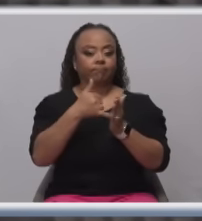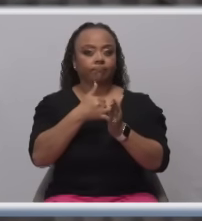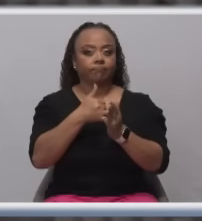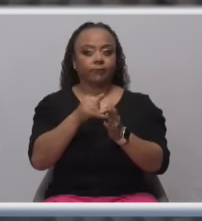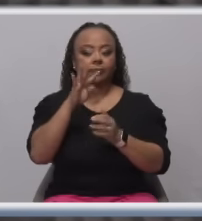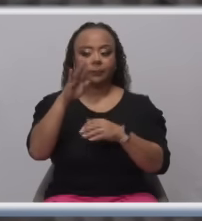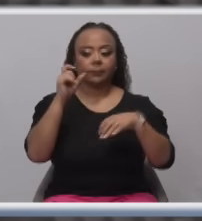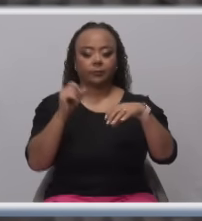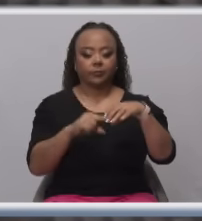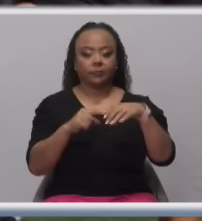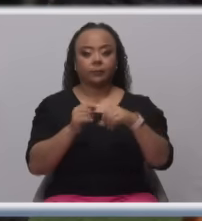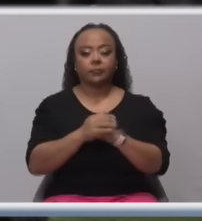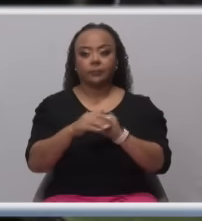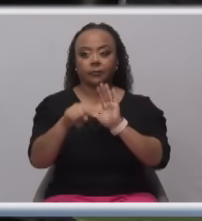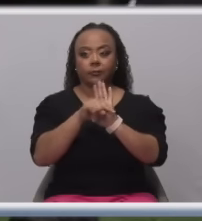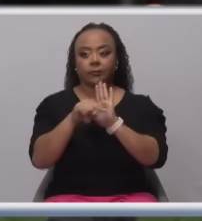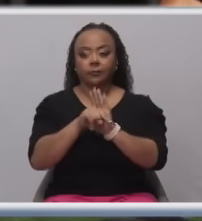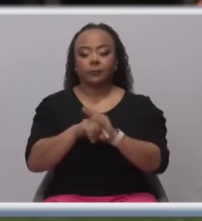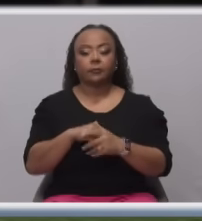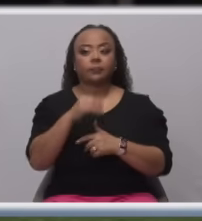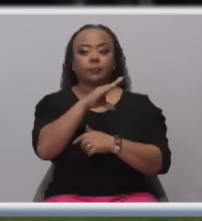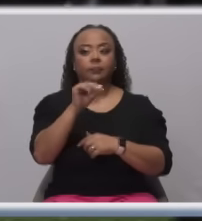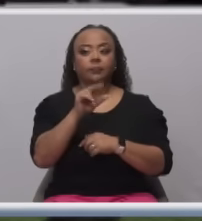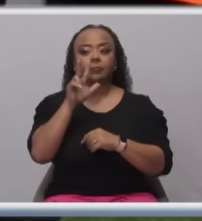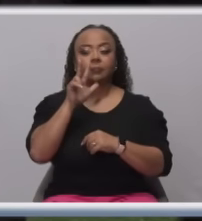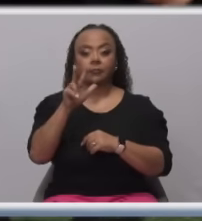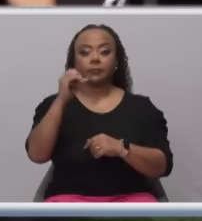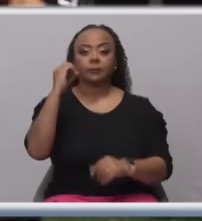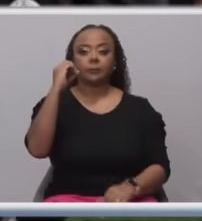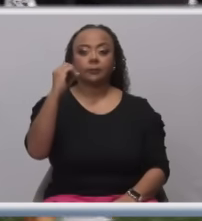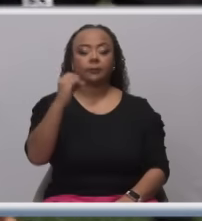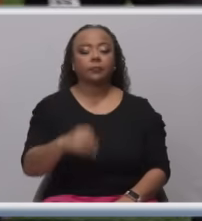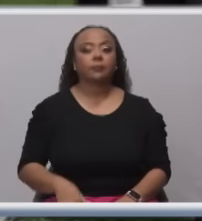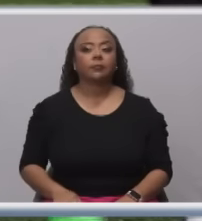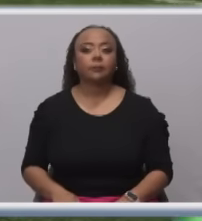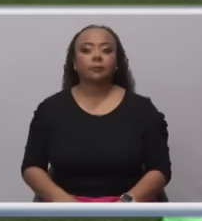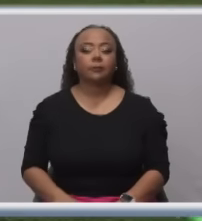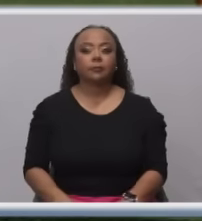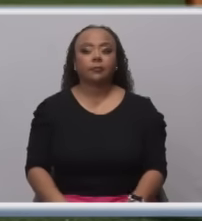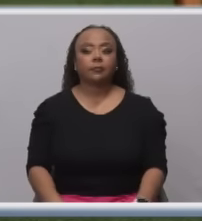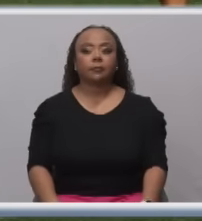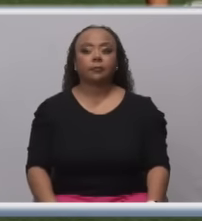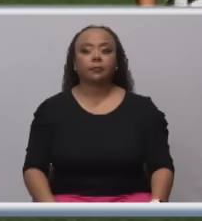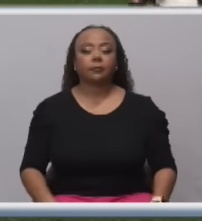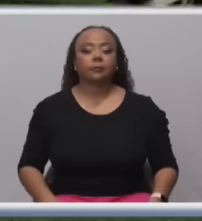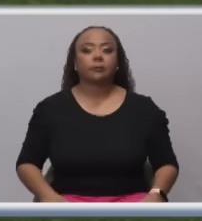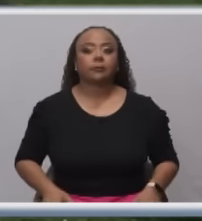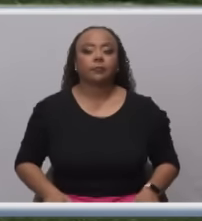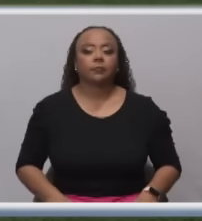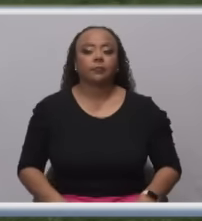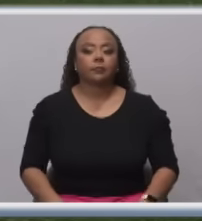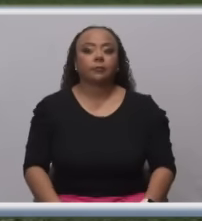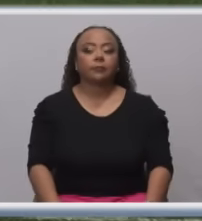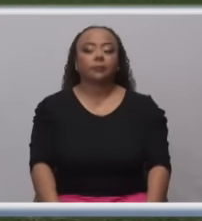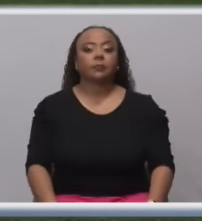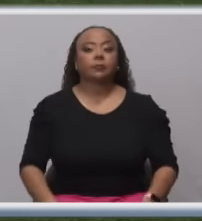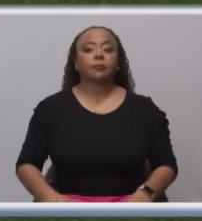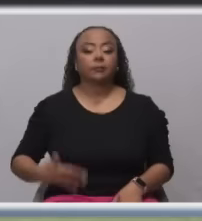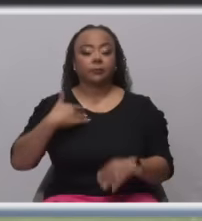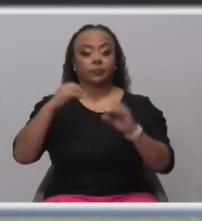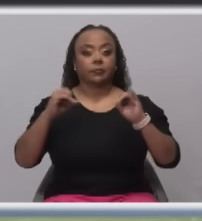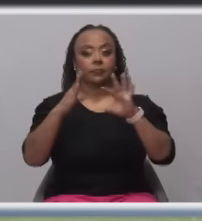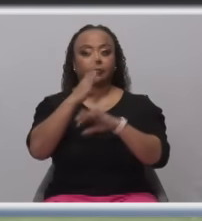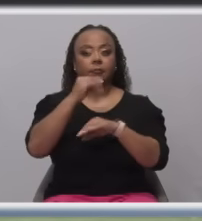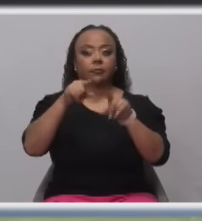cuatro goles apenas en estos seis partidos y tres vallas invictas para adonis Pineda tenemos claro y también este